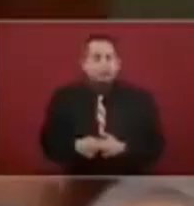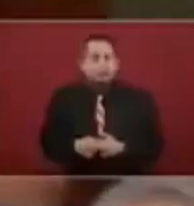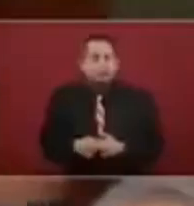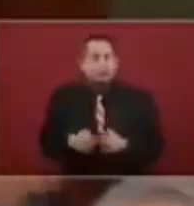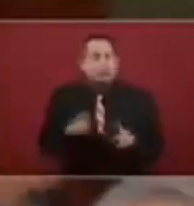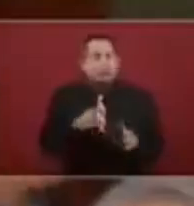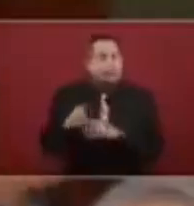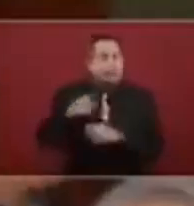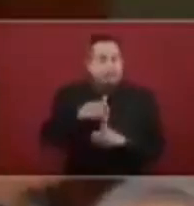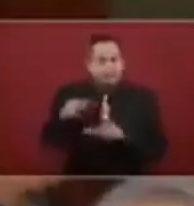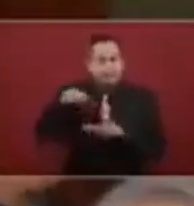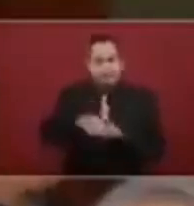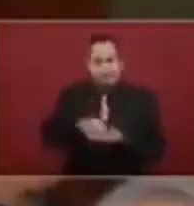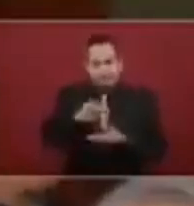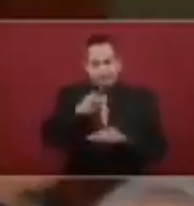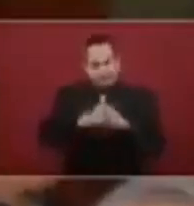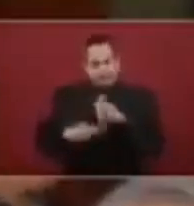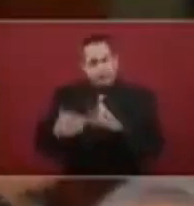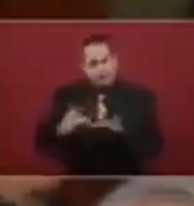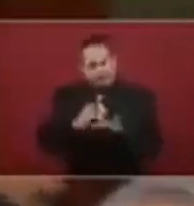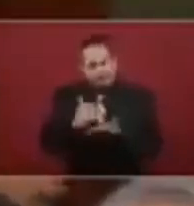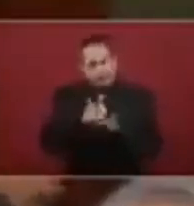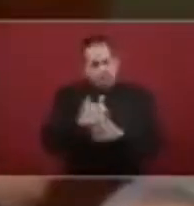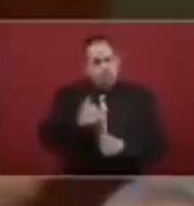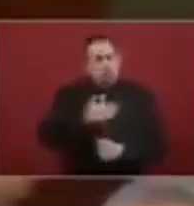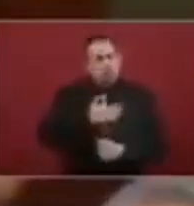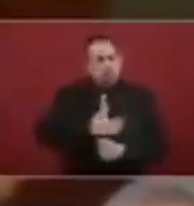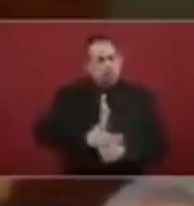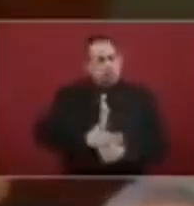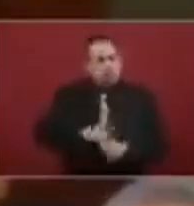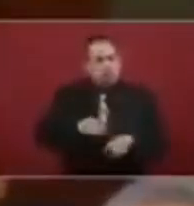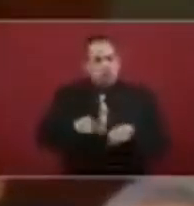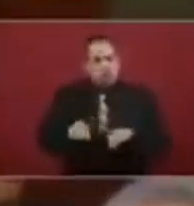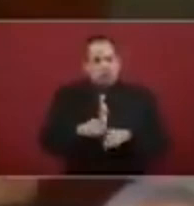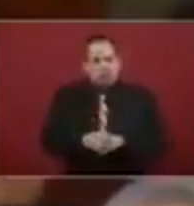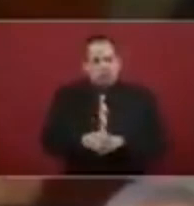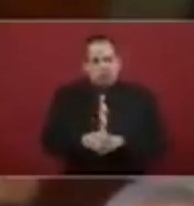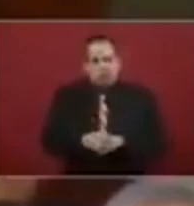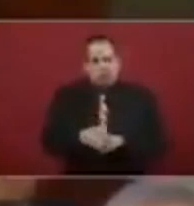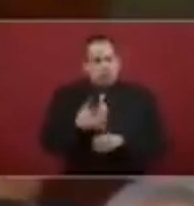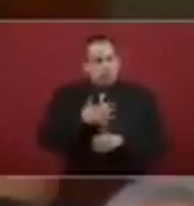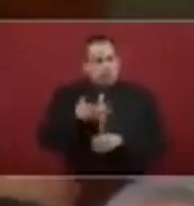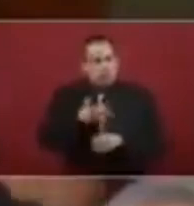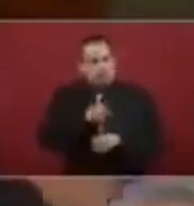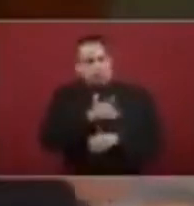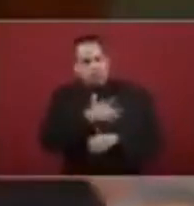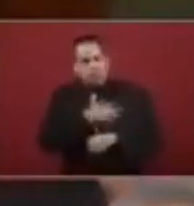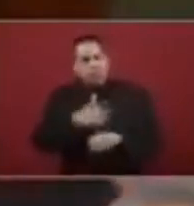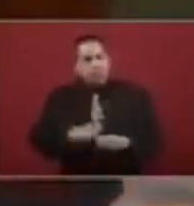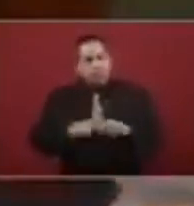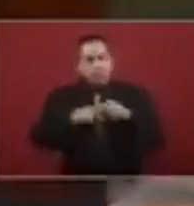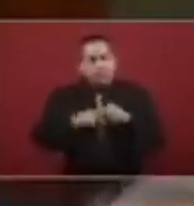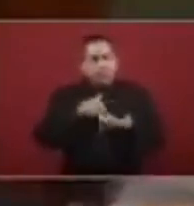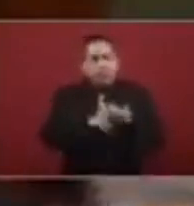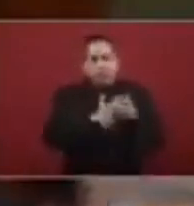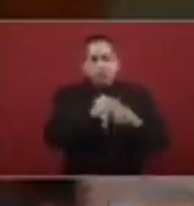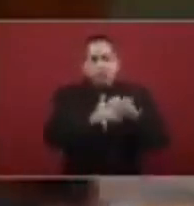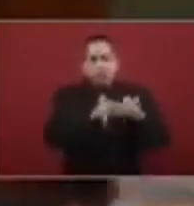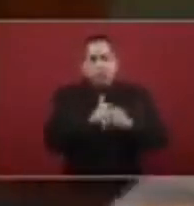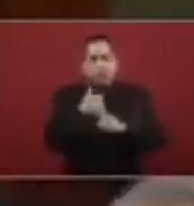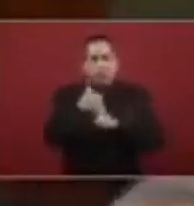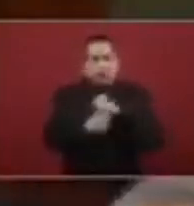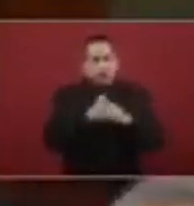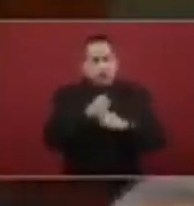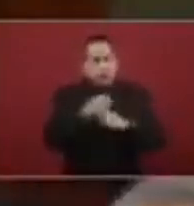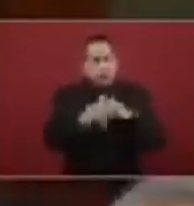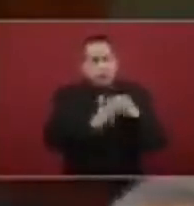Bonilla. La Fiscalía General del Estado de Baja California informó que la mujer había recibido disparos mientras se encontraba